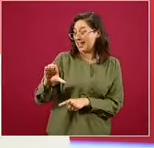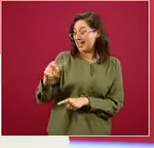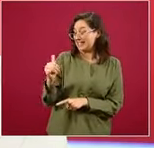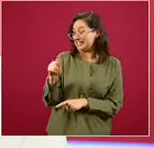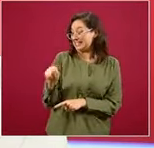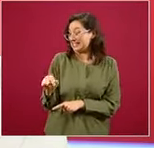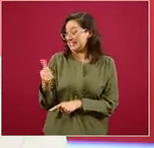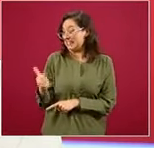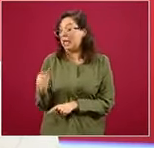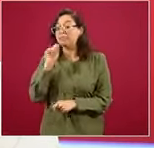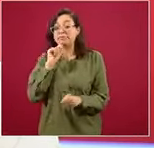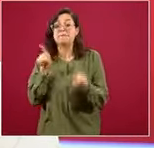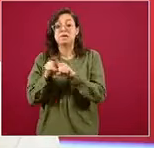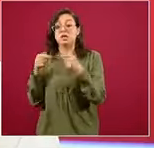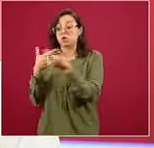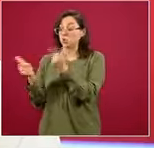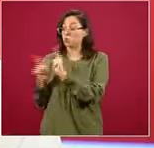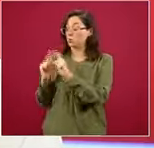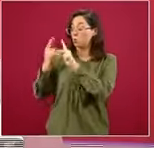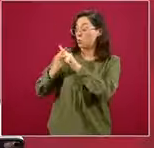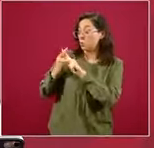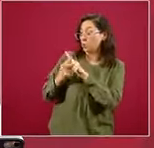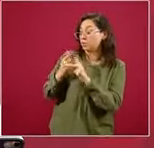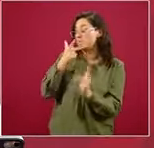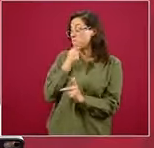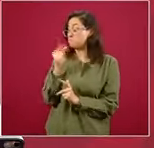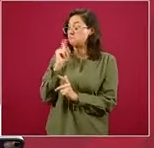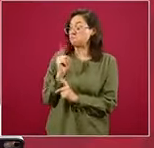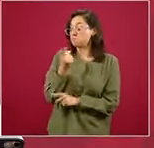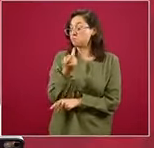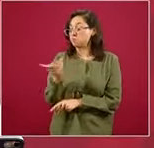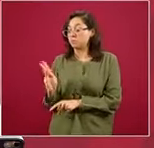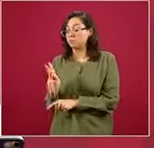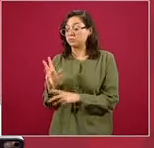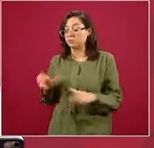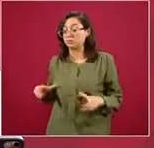grupo de matemáticas y matemáticos que